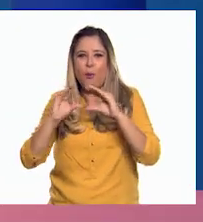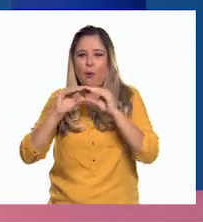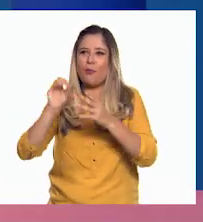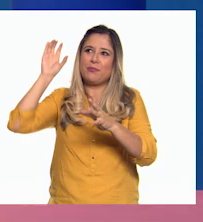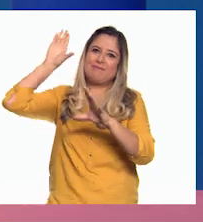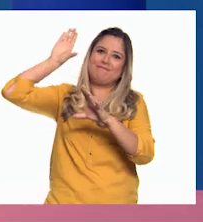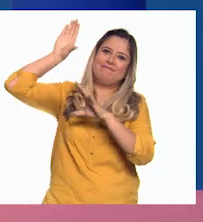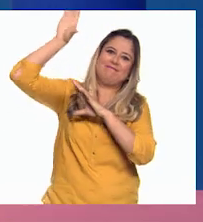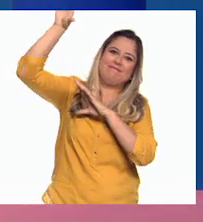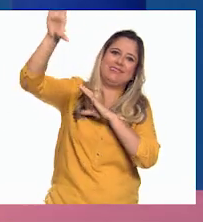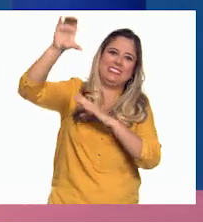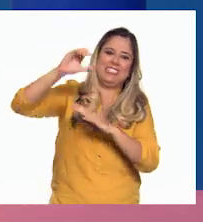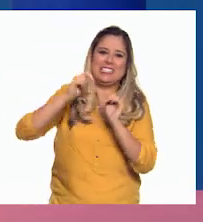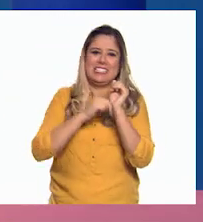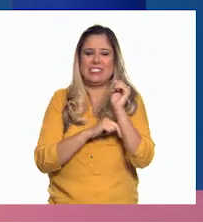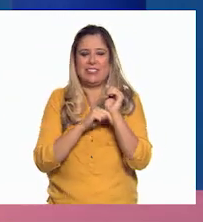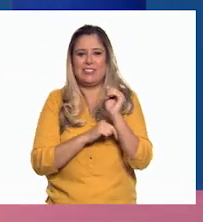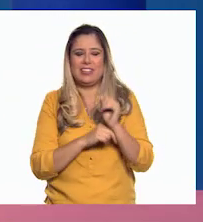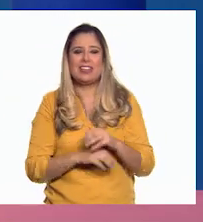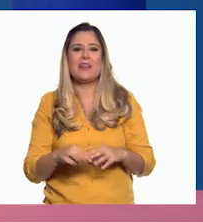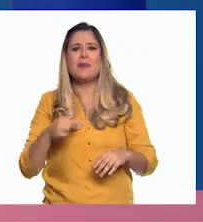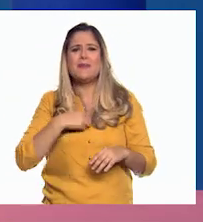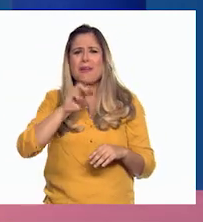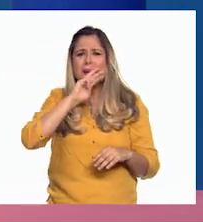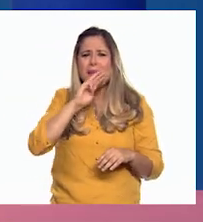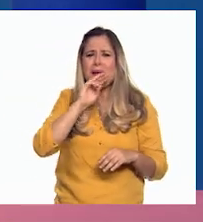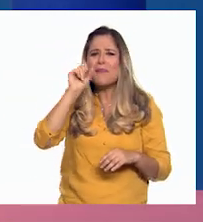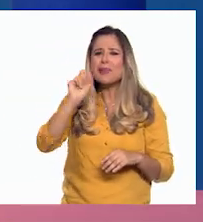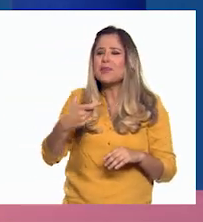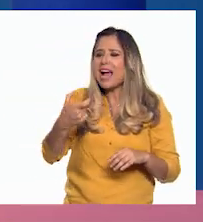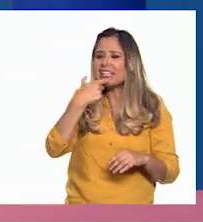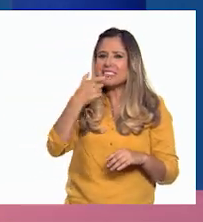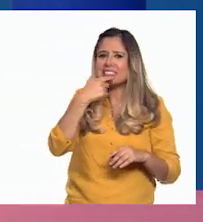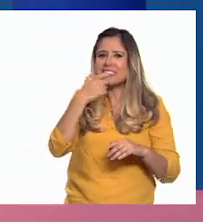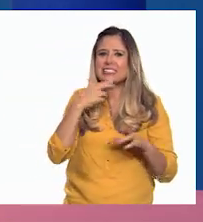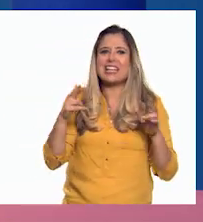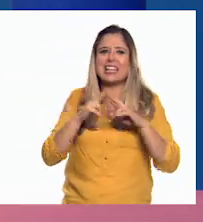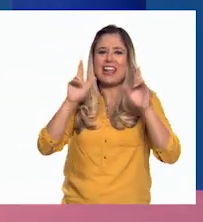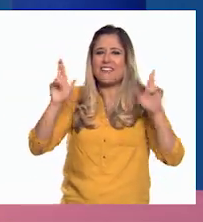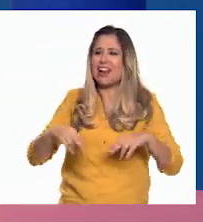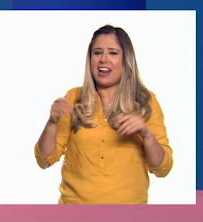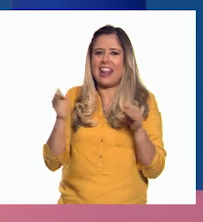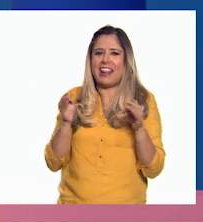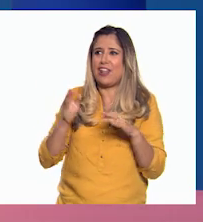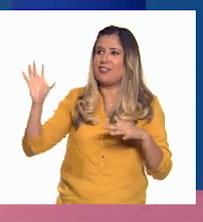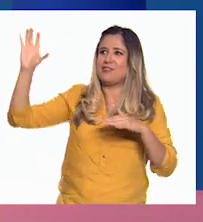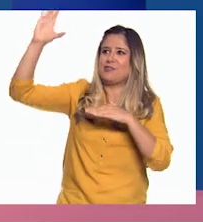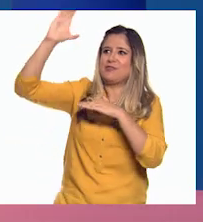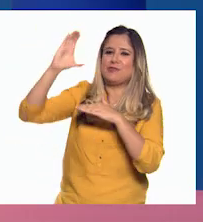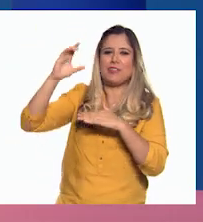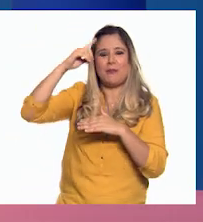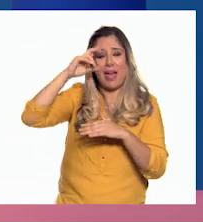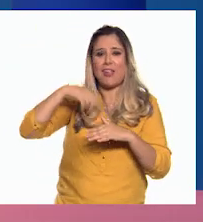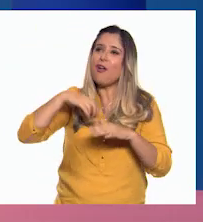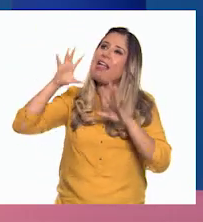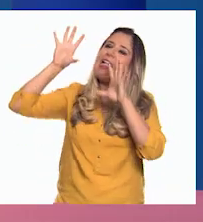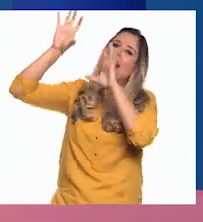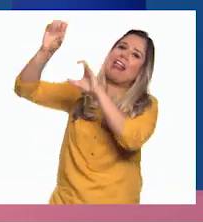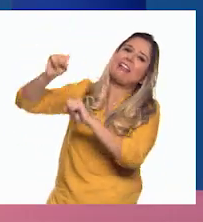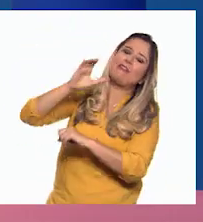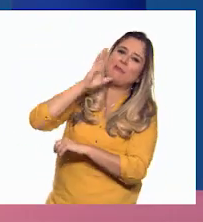verdad. Mi mamá también pone las galletas arriba del refrigerador para que no las pueda